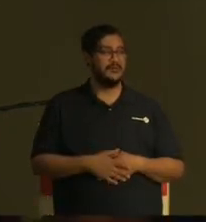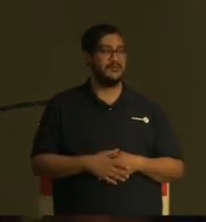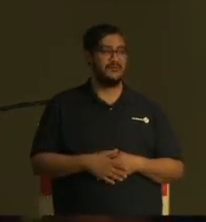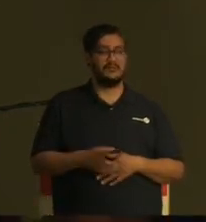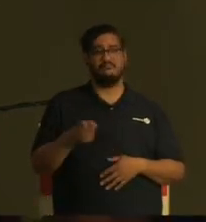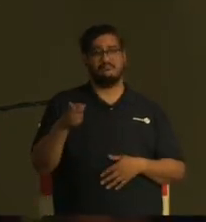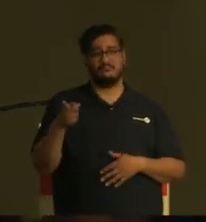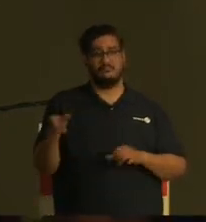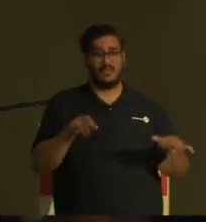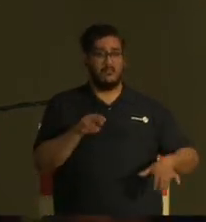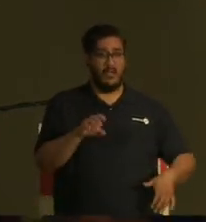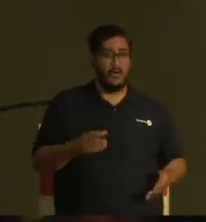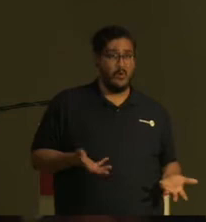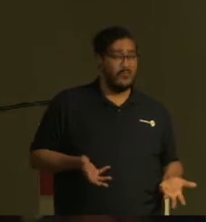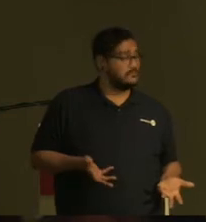He writes in Mario, you know.